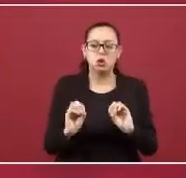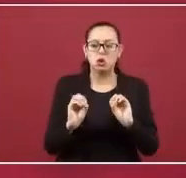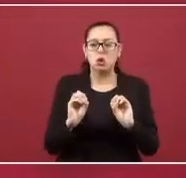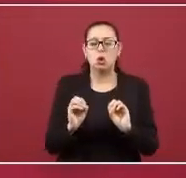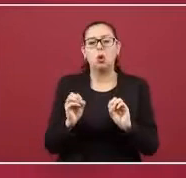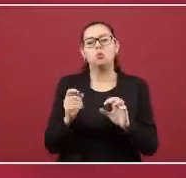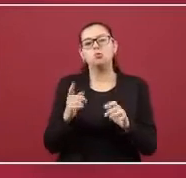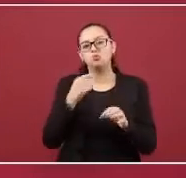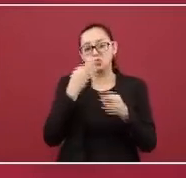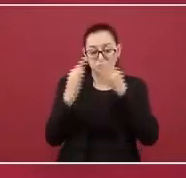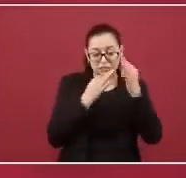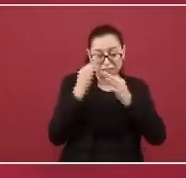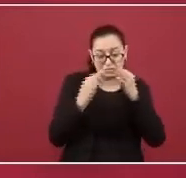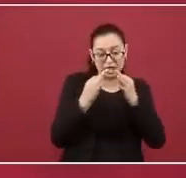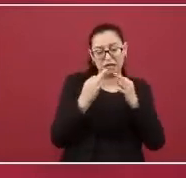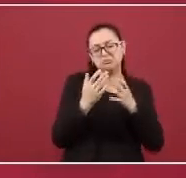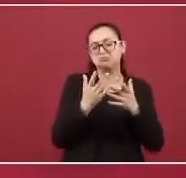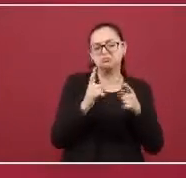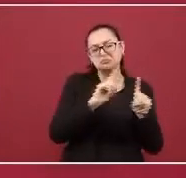varios medios